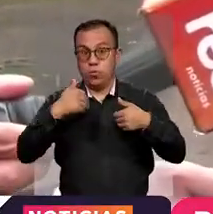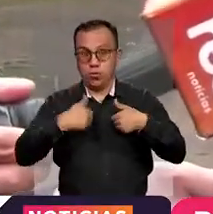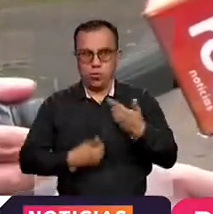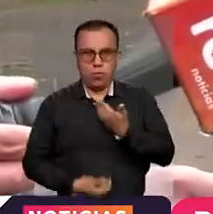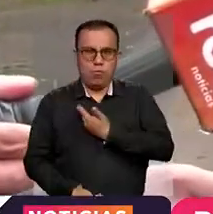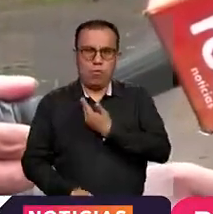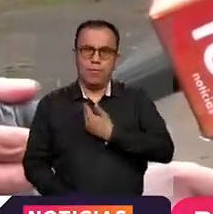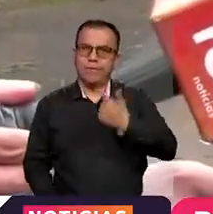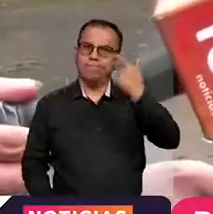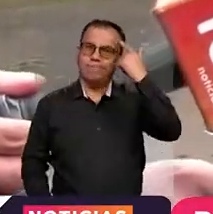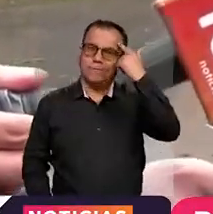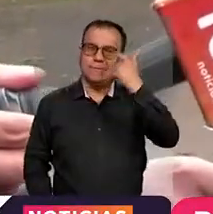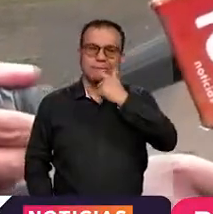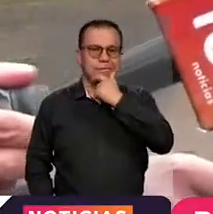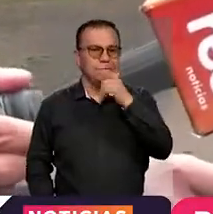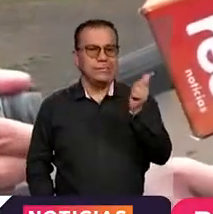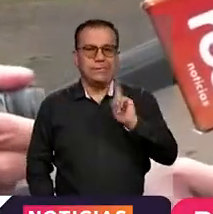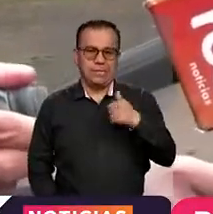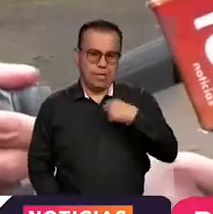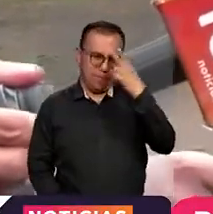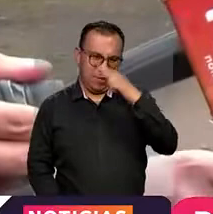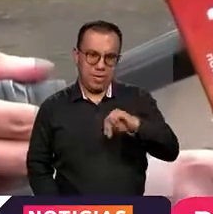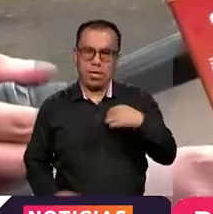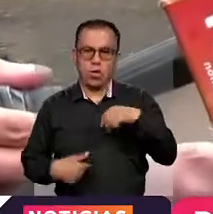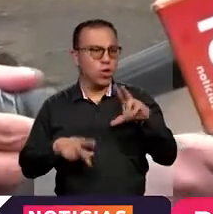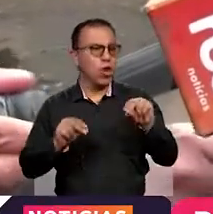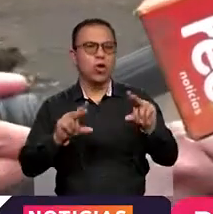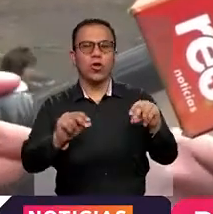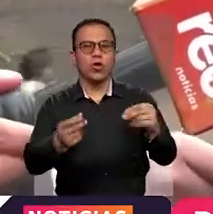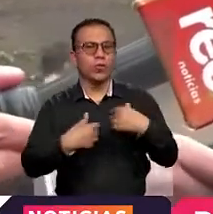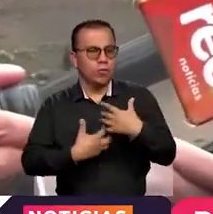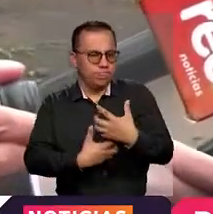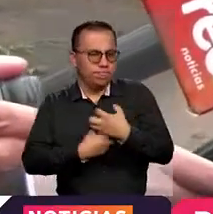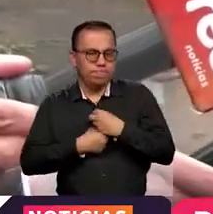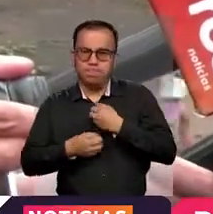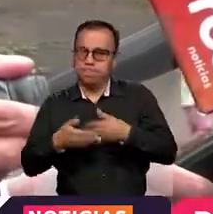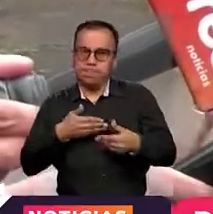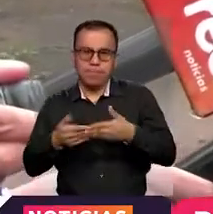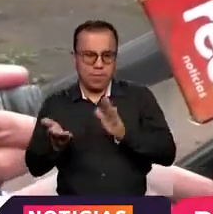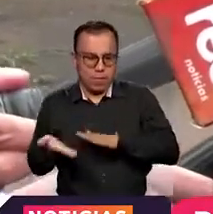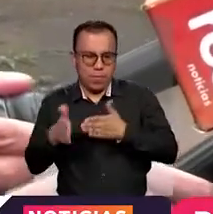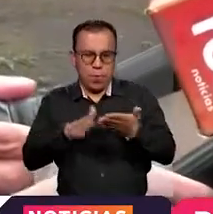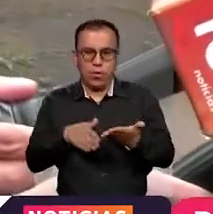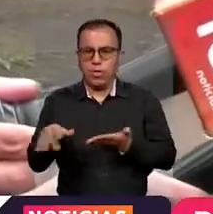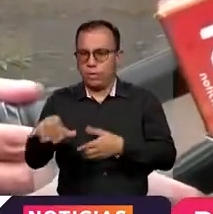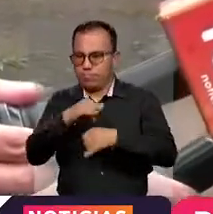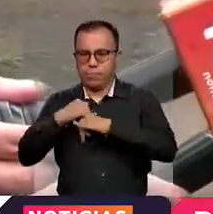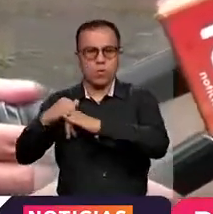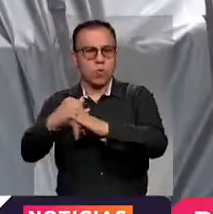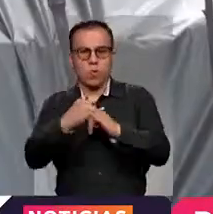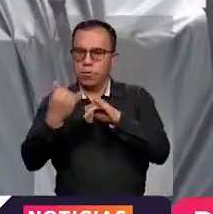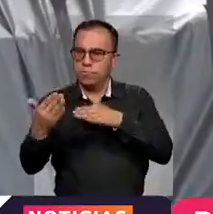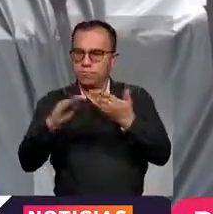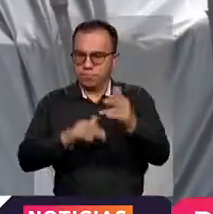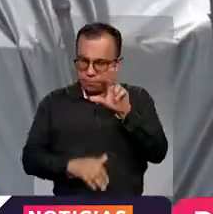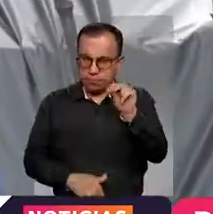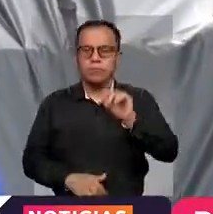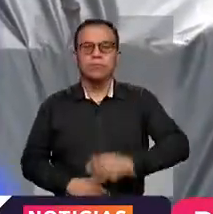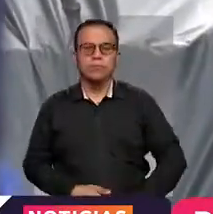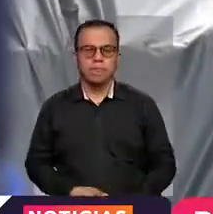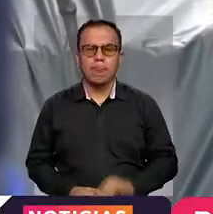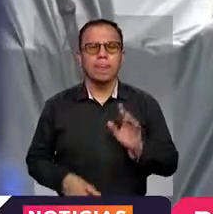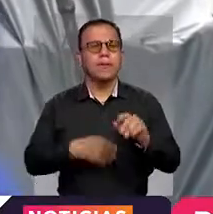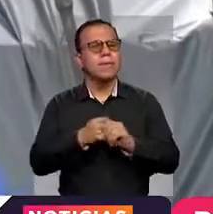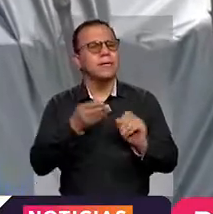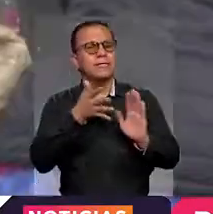me pongo en el plan de mamá y yo digo, no, a mi hijo no me lo quitan. Así me tenga que morir de hambre con ellos, no me lo quitan, ¿por qué no? Además, se